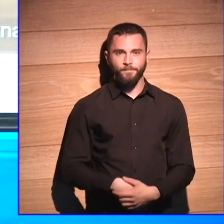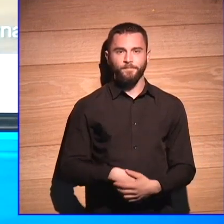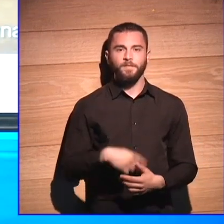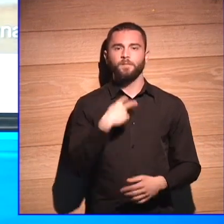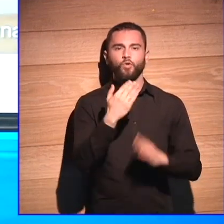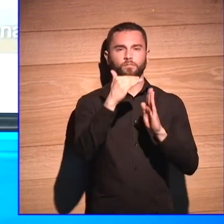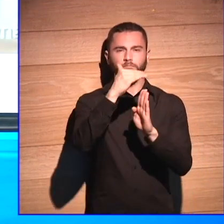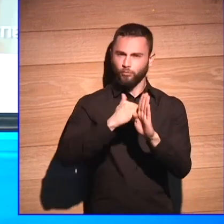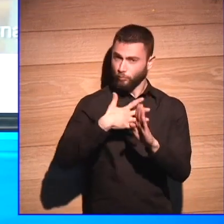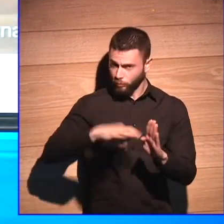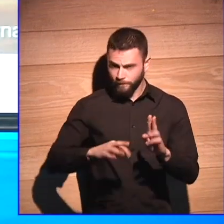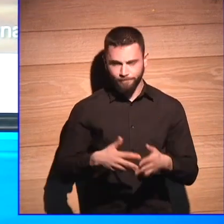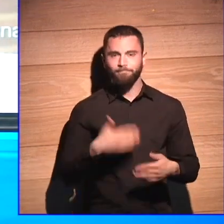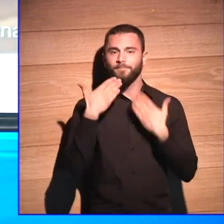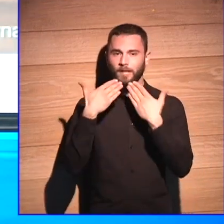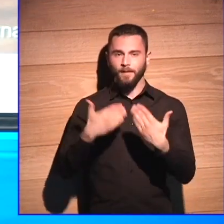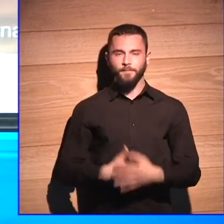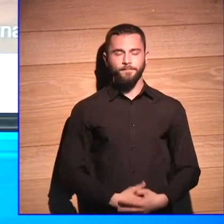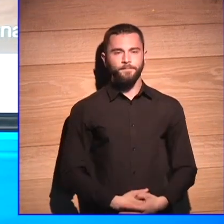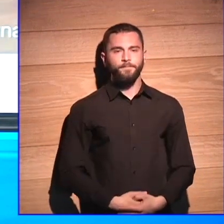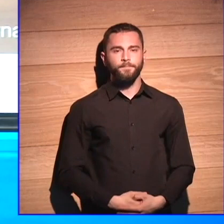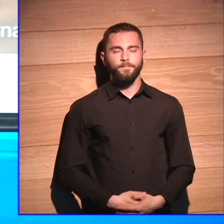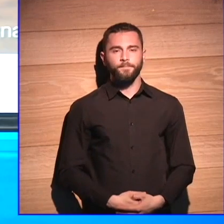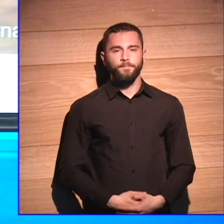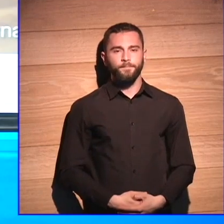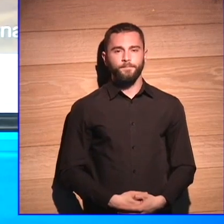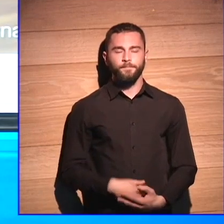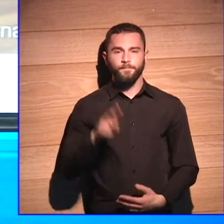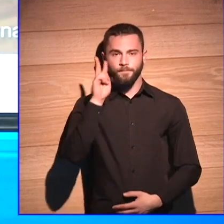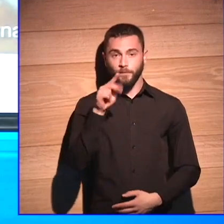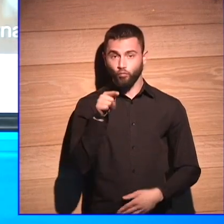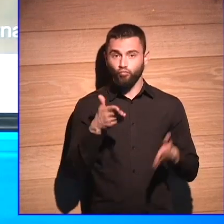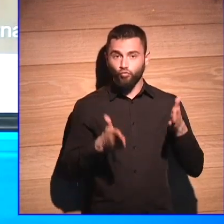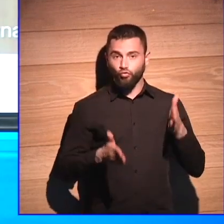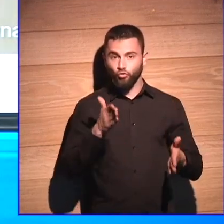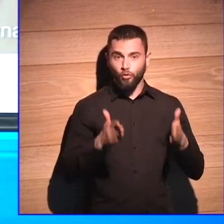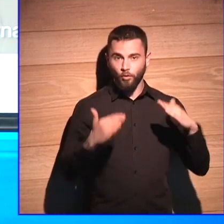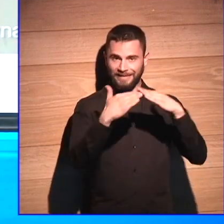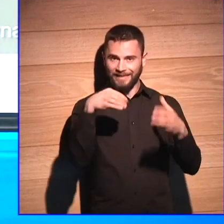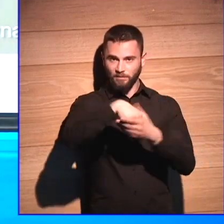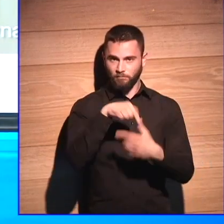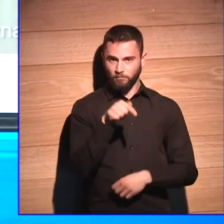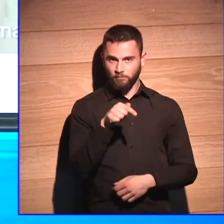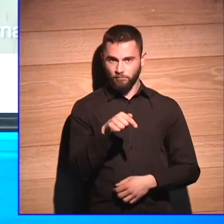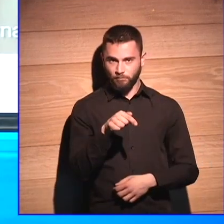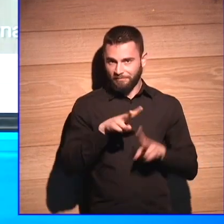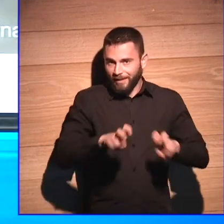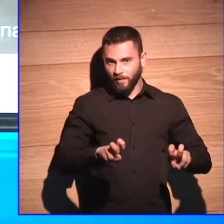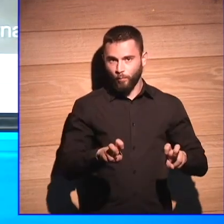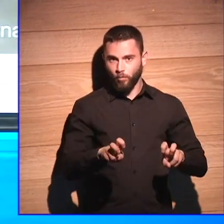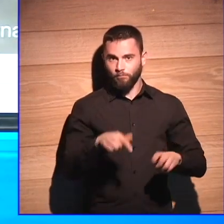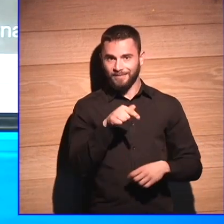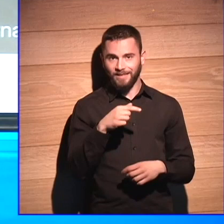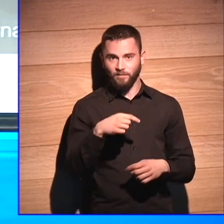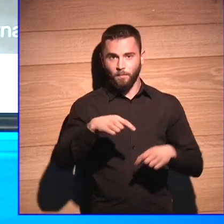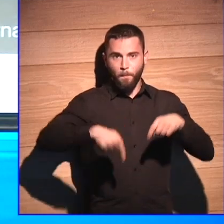volumen? Gracias. Como veis, es un robot doméstico, en principio, que tiene estas